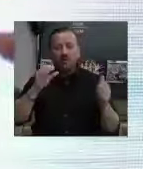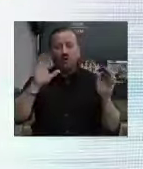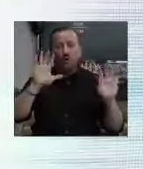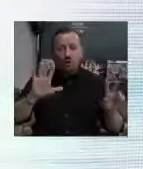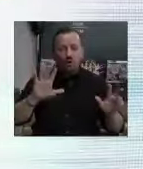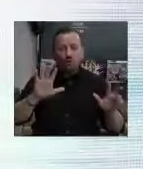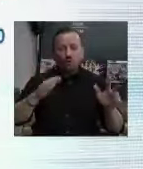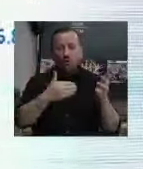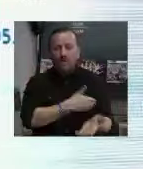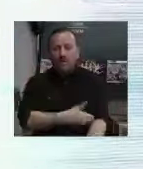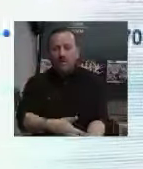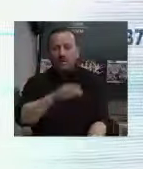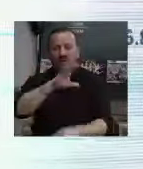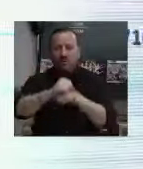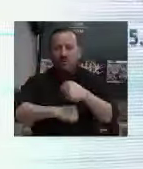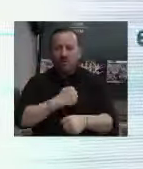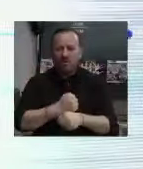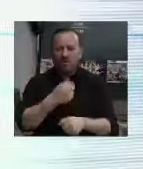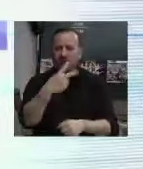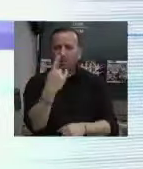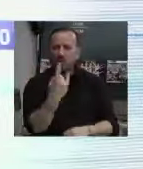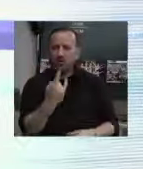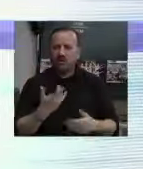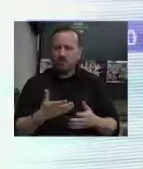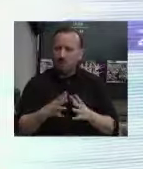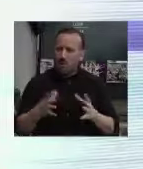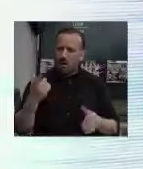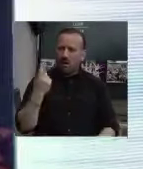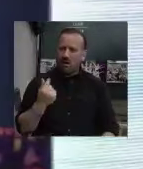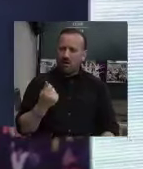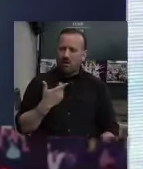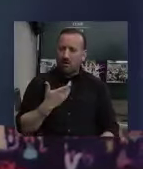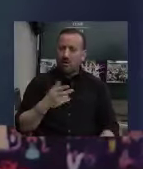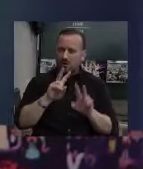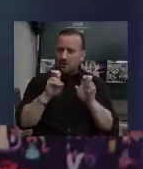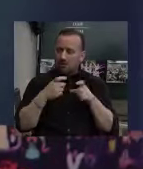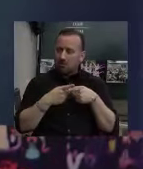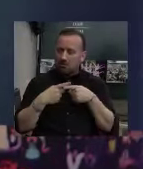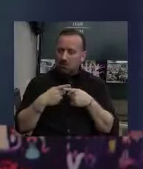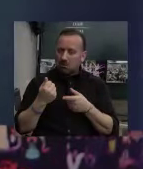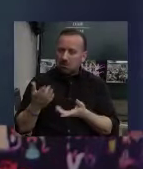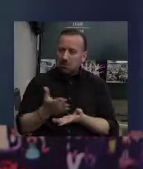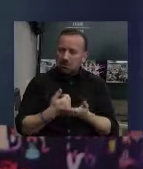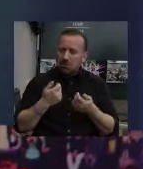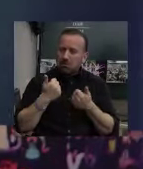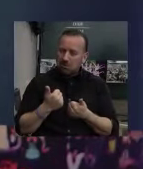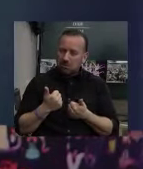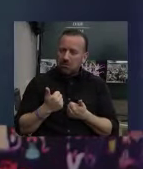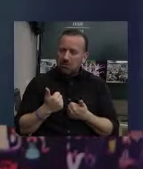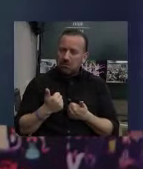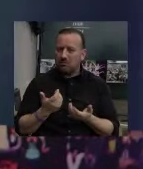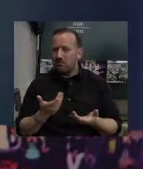5 años a la universidad Ah entonces lo Social es rentable Claro que es